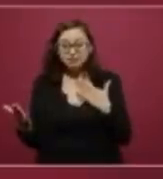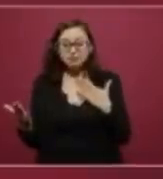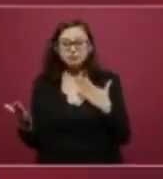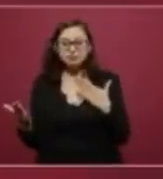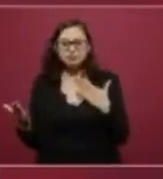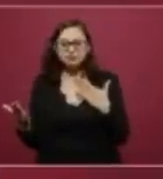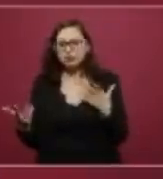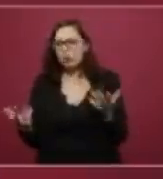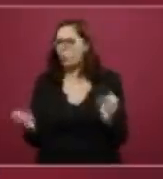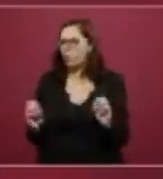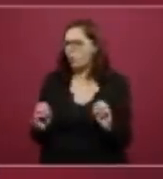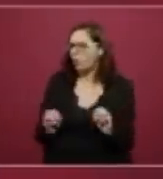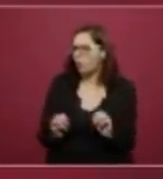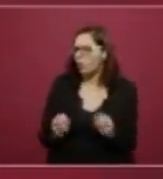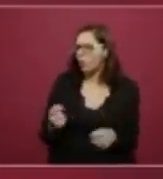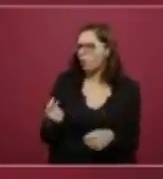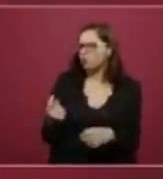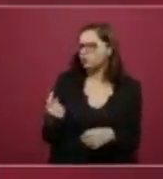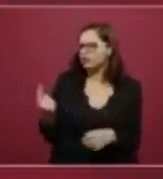qué